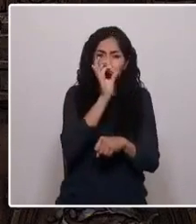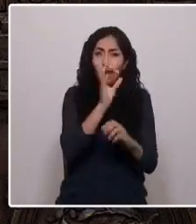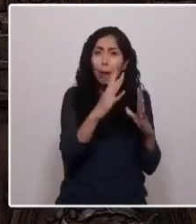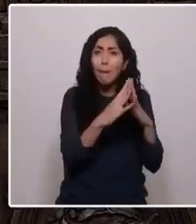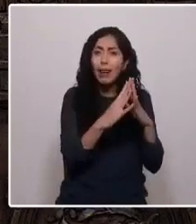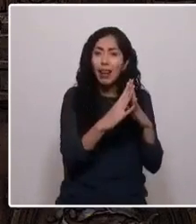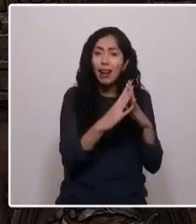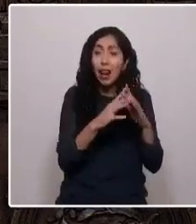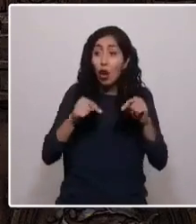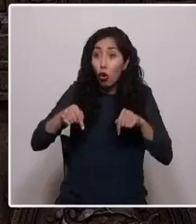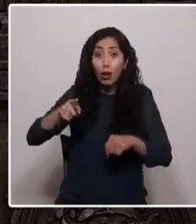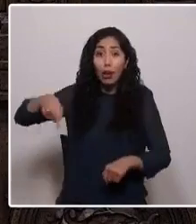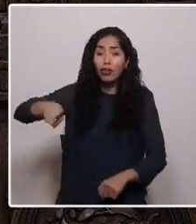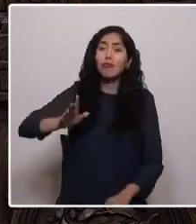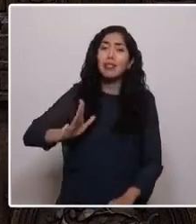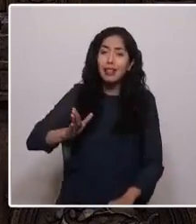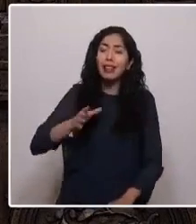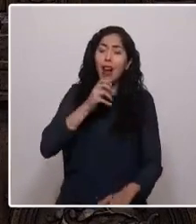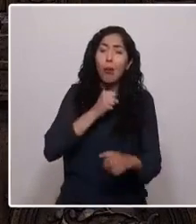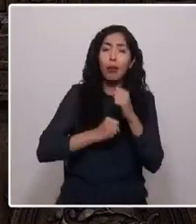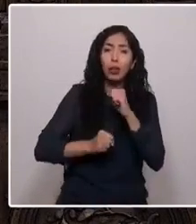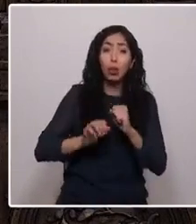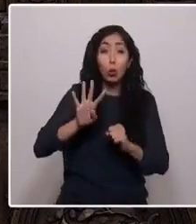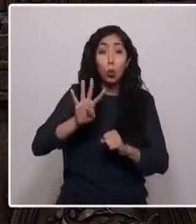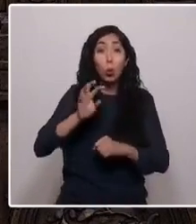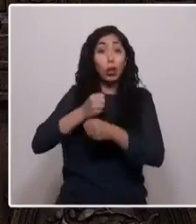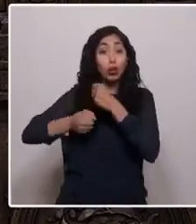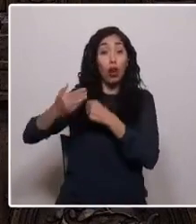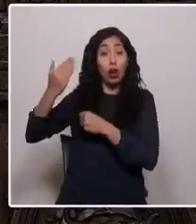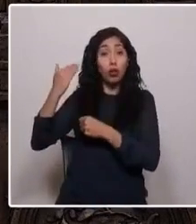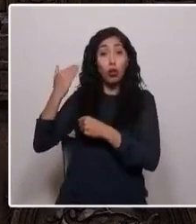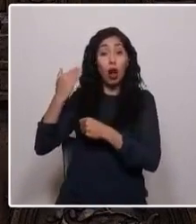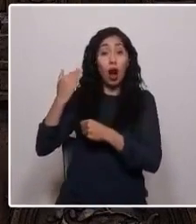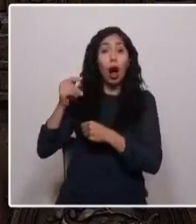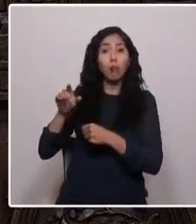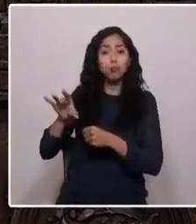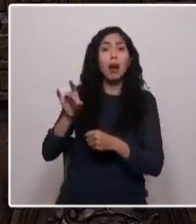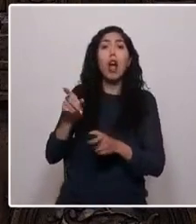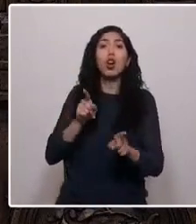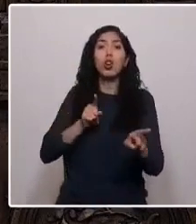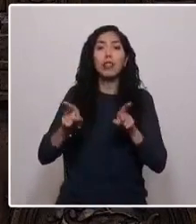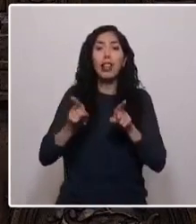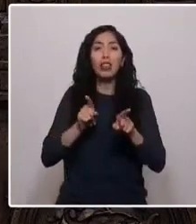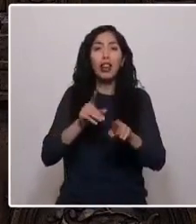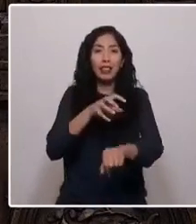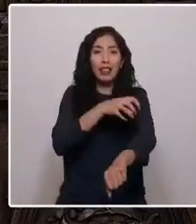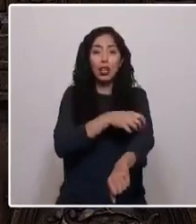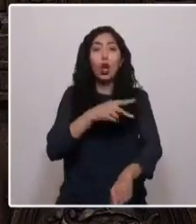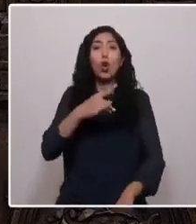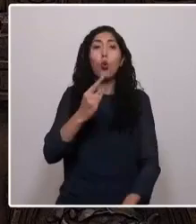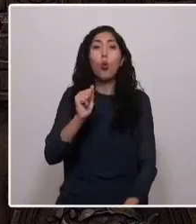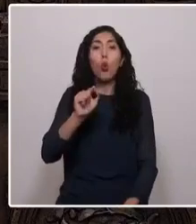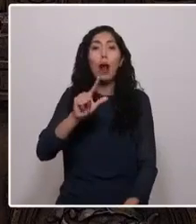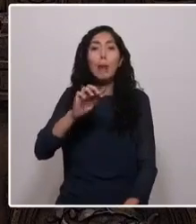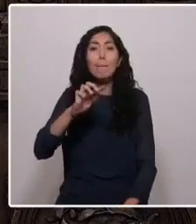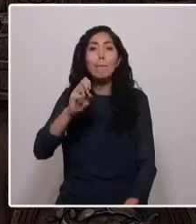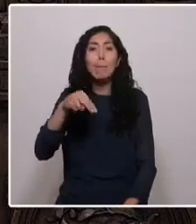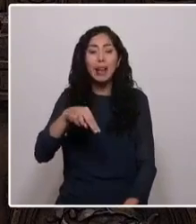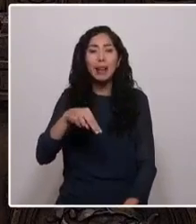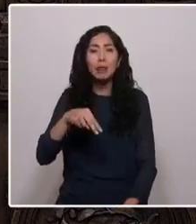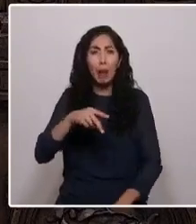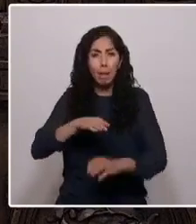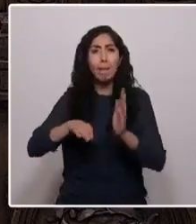haciendo hace cuatro años levantamos la coordinadora territorial hualpén con el fin de fortalecer la identidad territorial